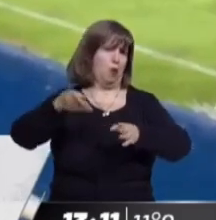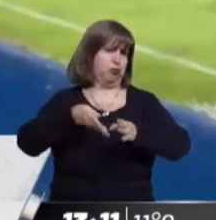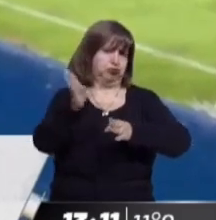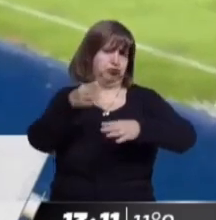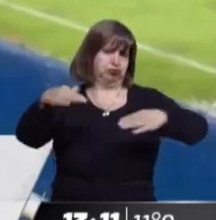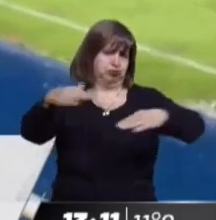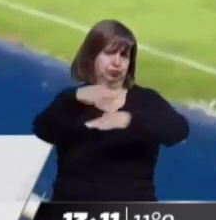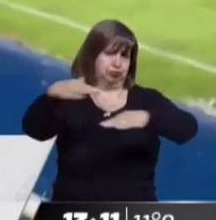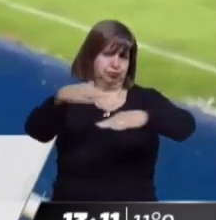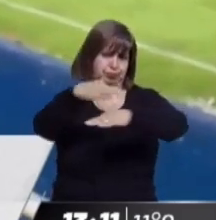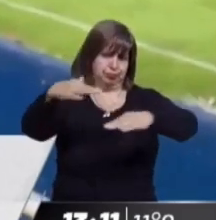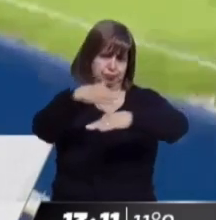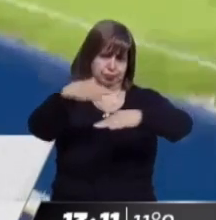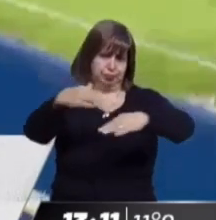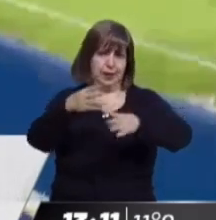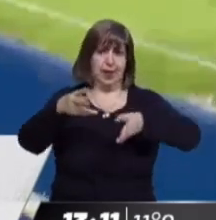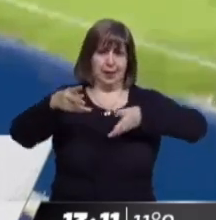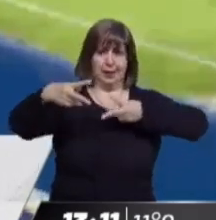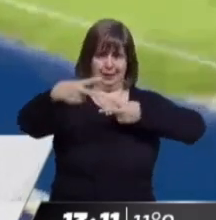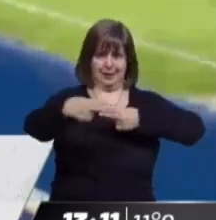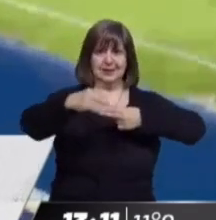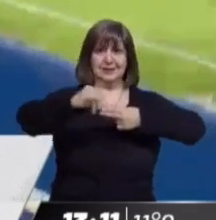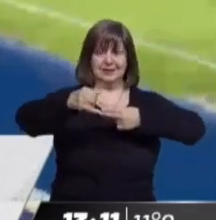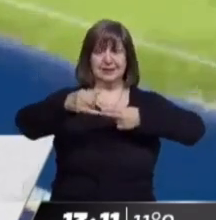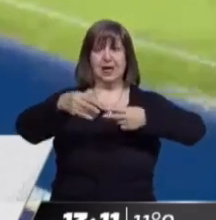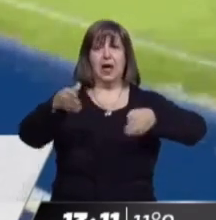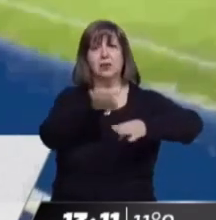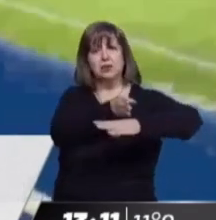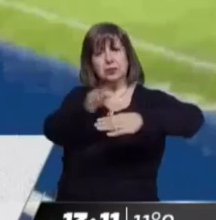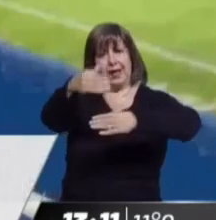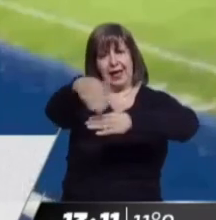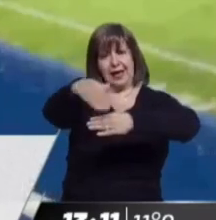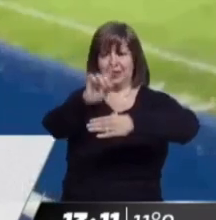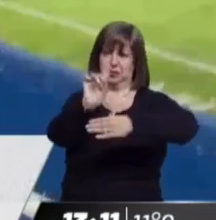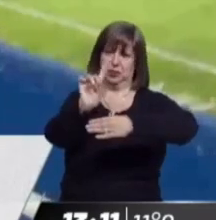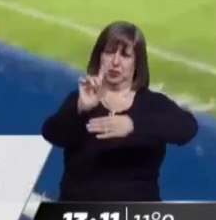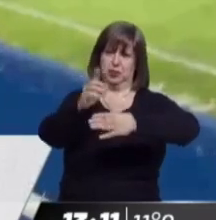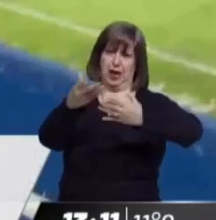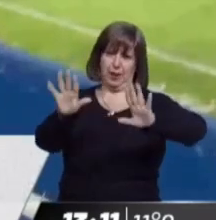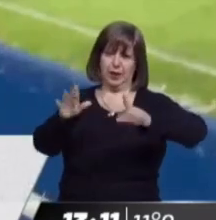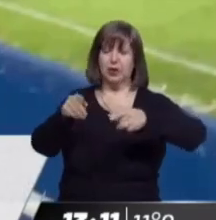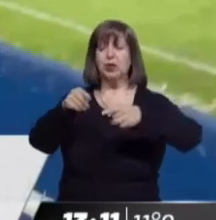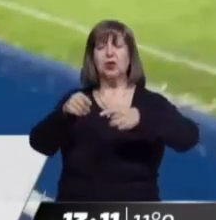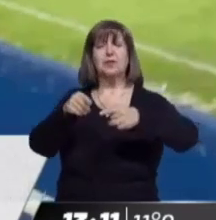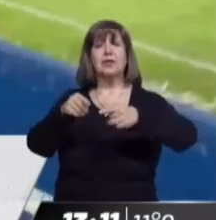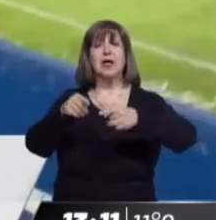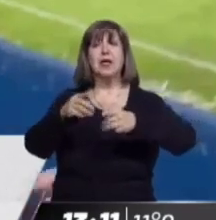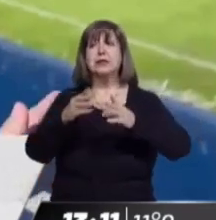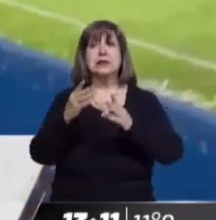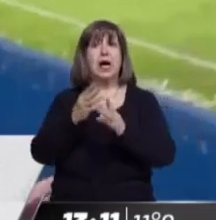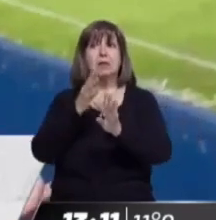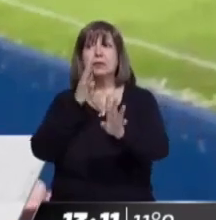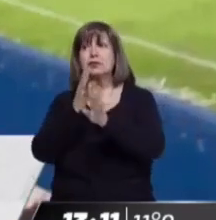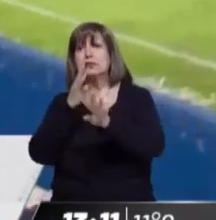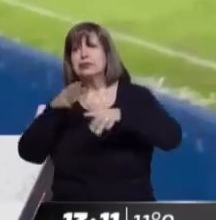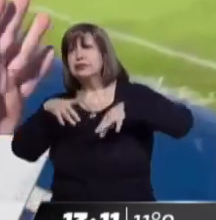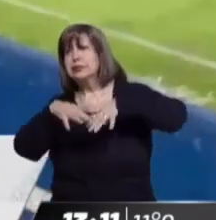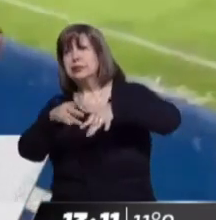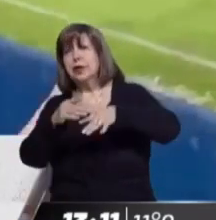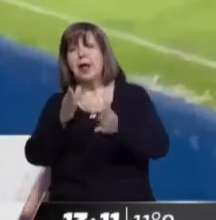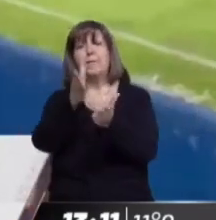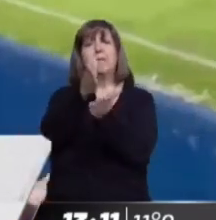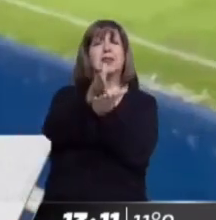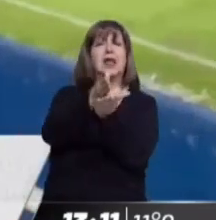normal Así que no no hay ningún tipo de problema y en todo caso si hay mucha gente se hace un corte preventivo de media